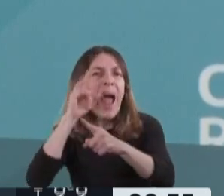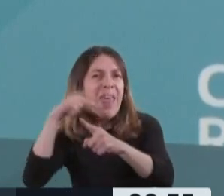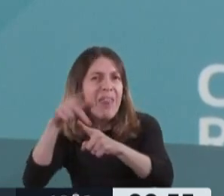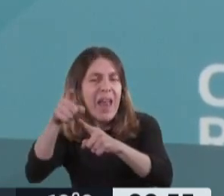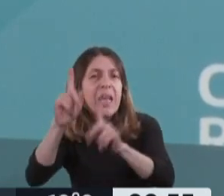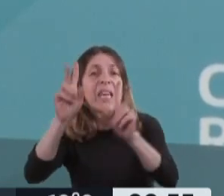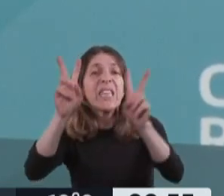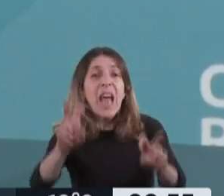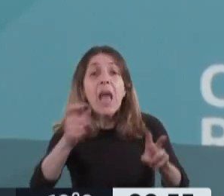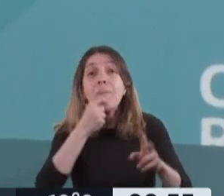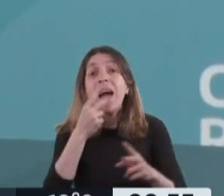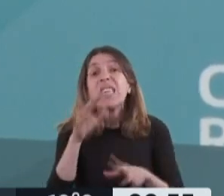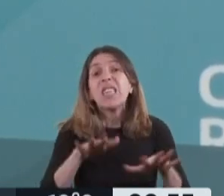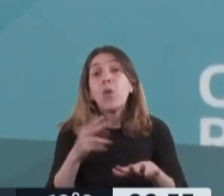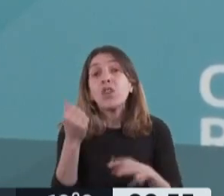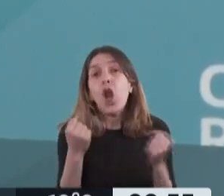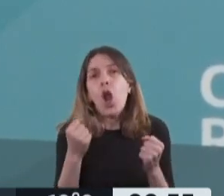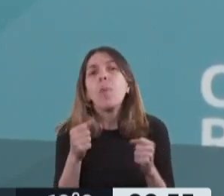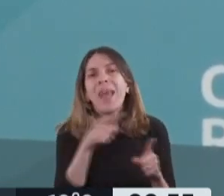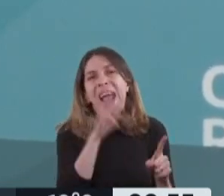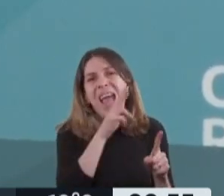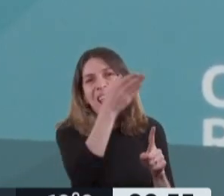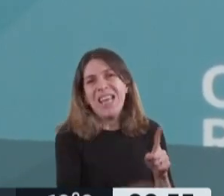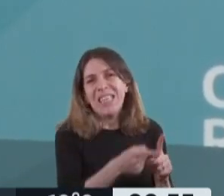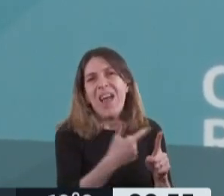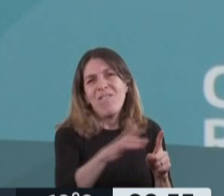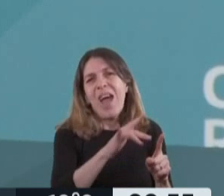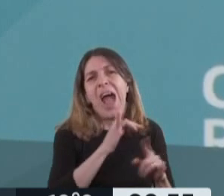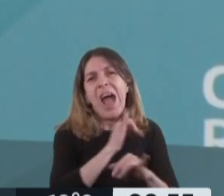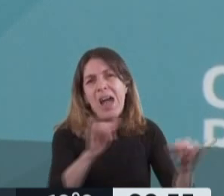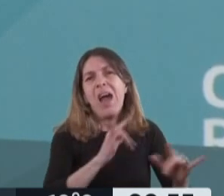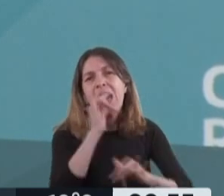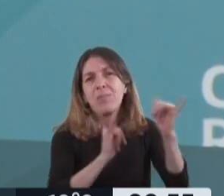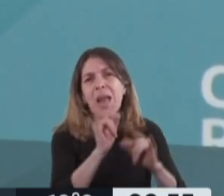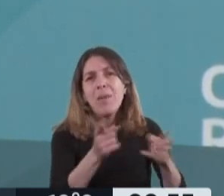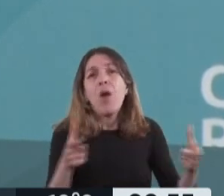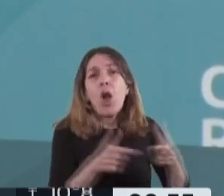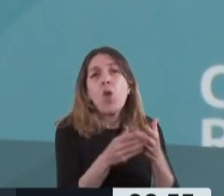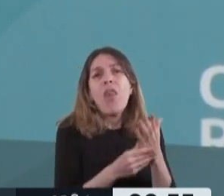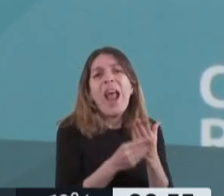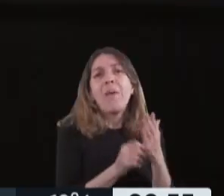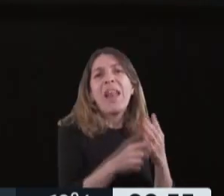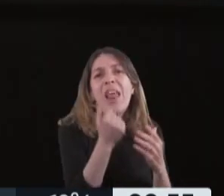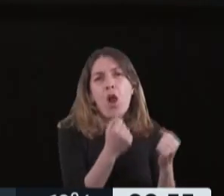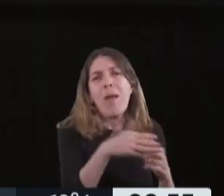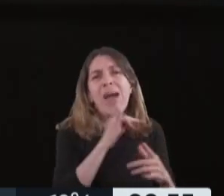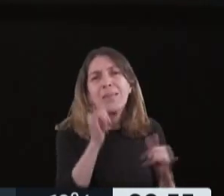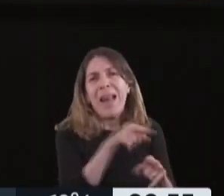respecto a la situación económica la va a explicar ella cuando haga los anuncios que tienen que hacer después de la reunión del gabinete económico gracias